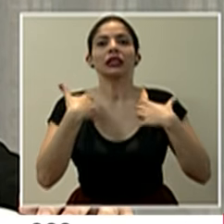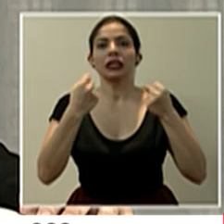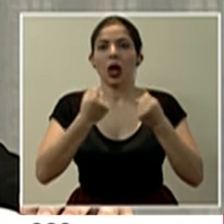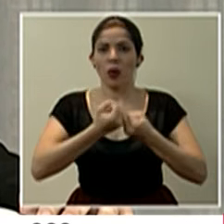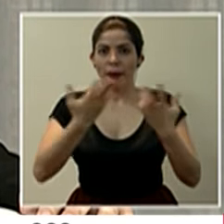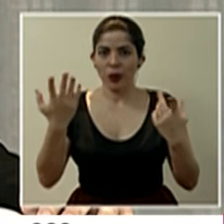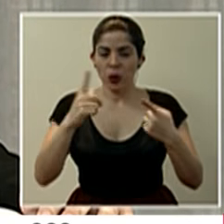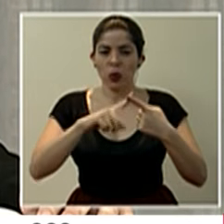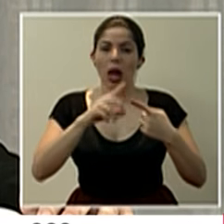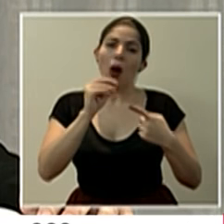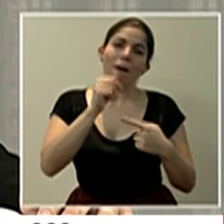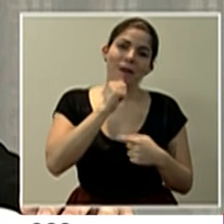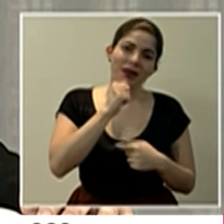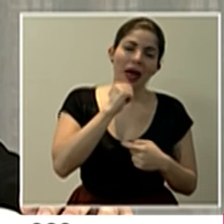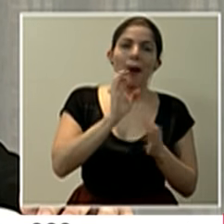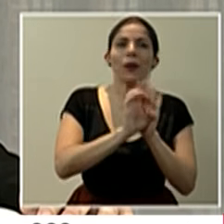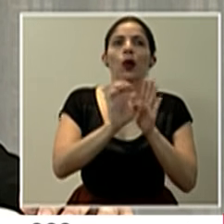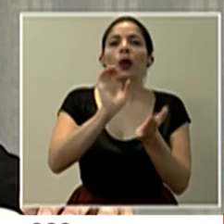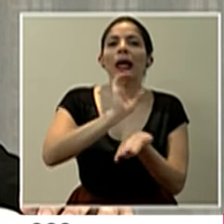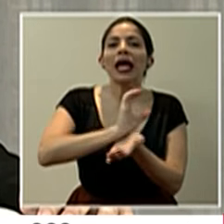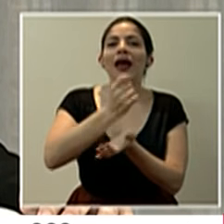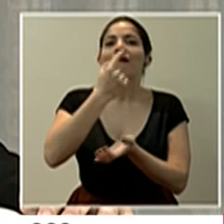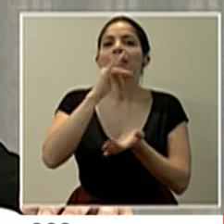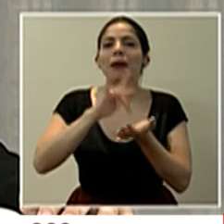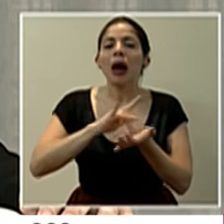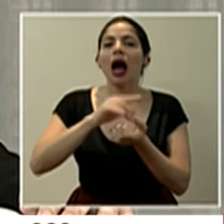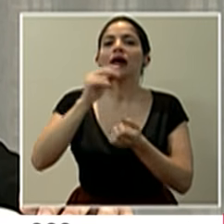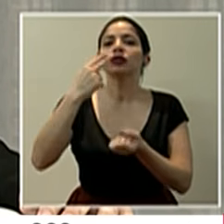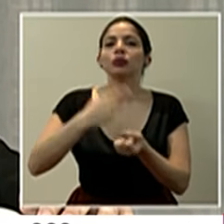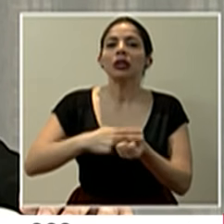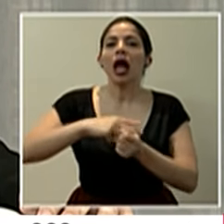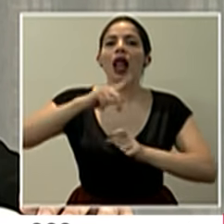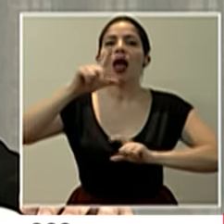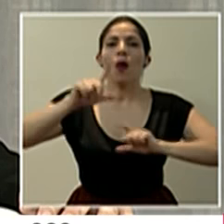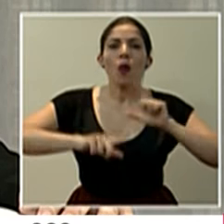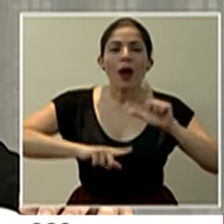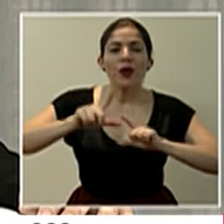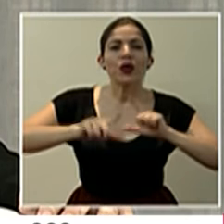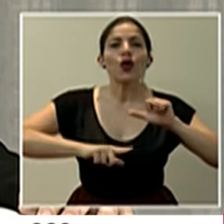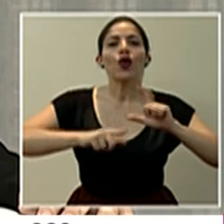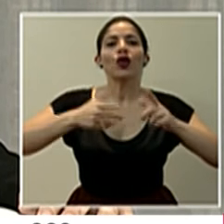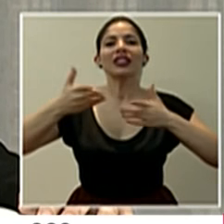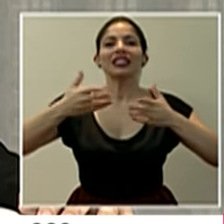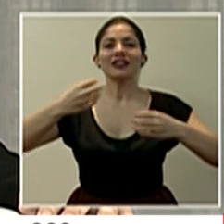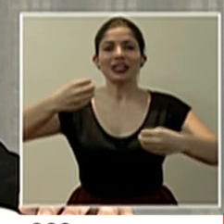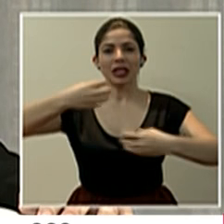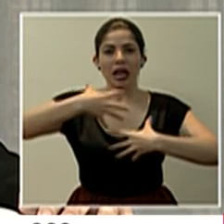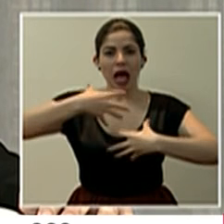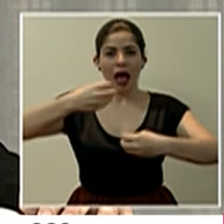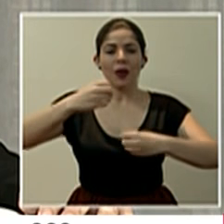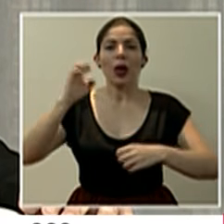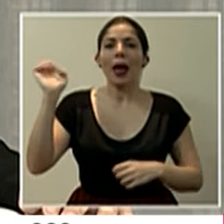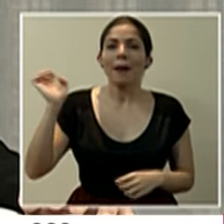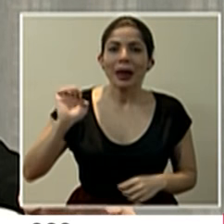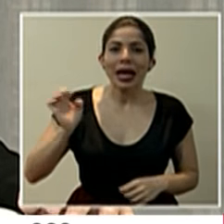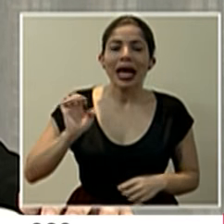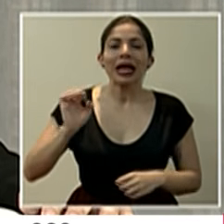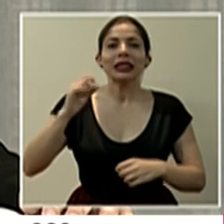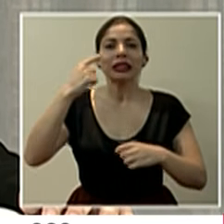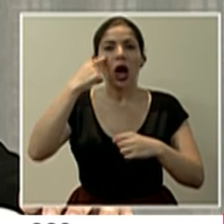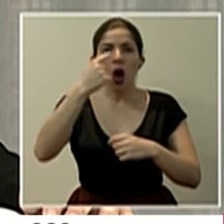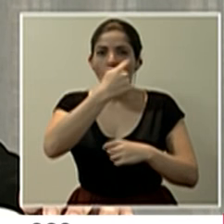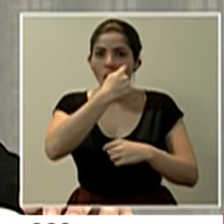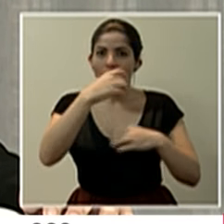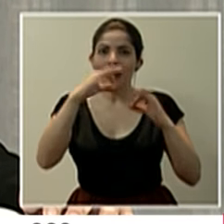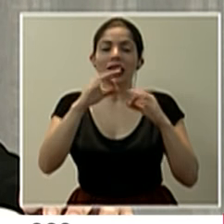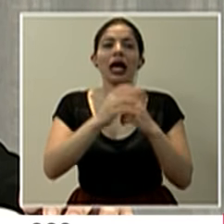pública o privadas, como clínicas, farmacias, hospitales, laboratorios, servicios de radiodiagnósticos, servicios de emergencia, ópticas, entre